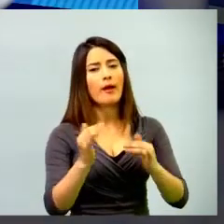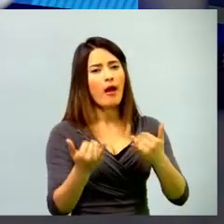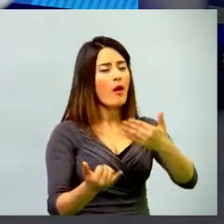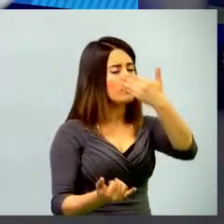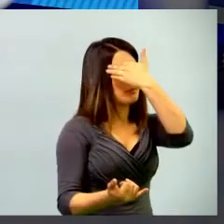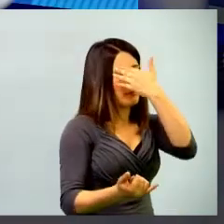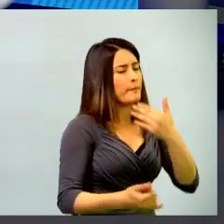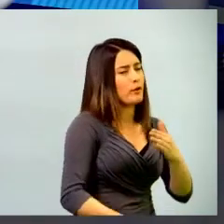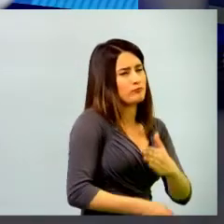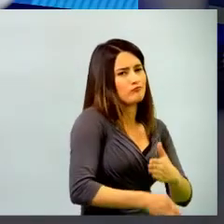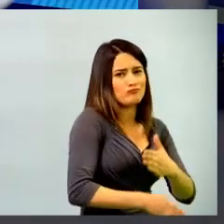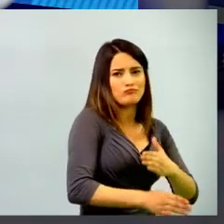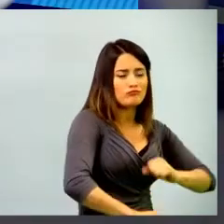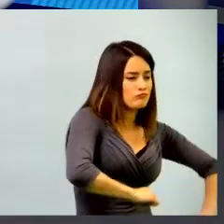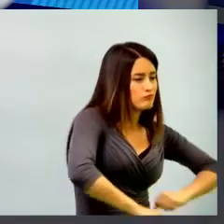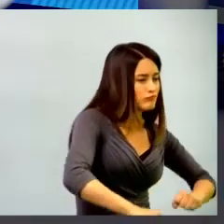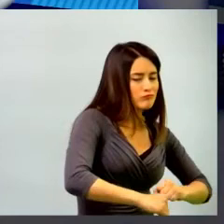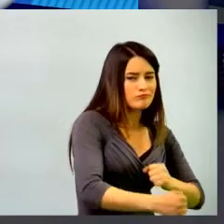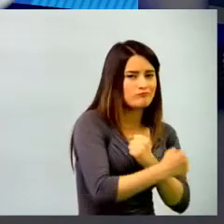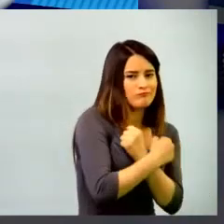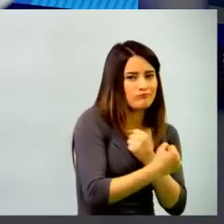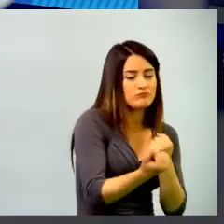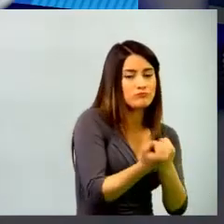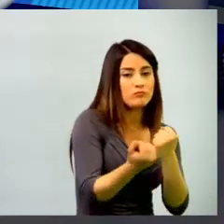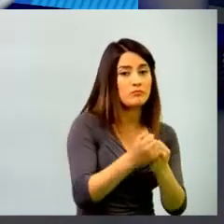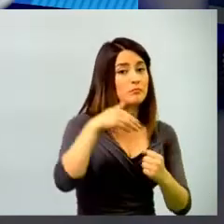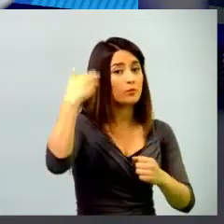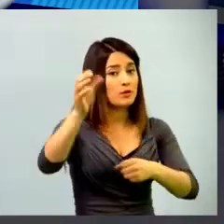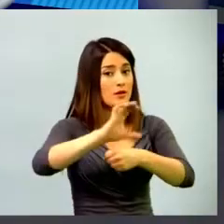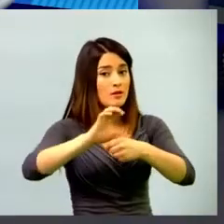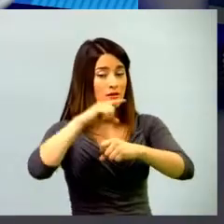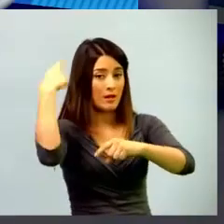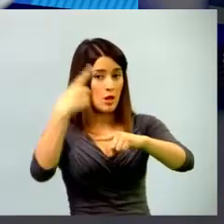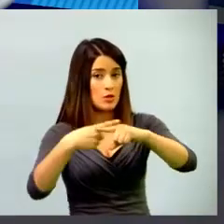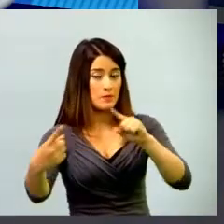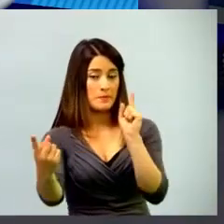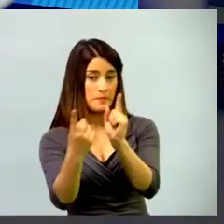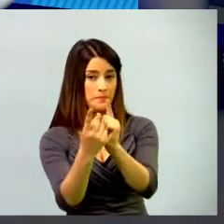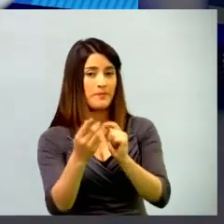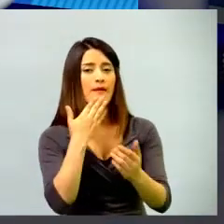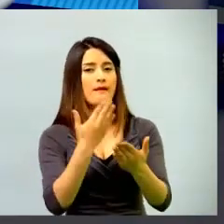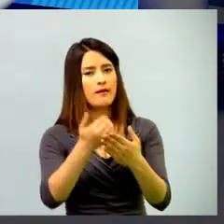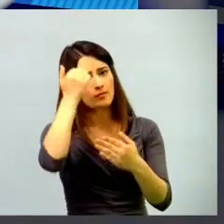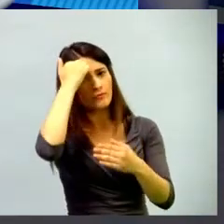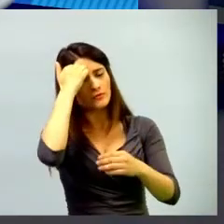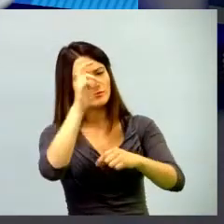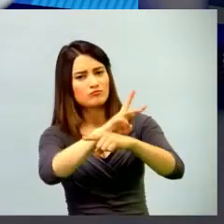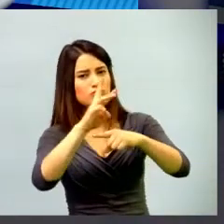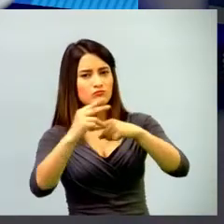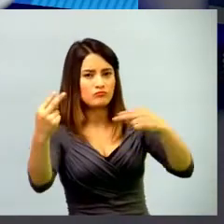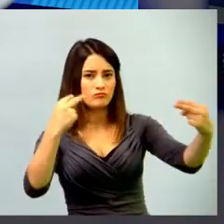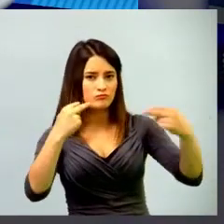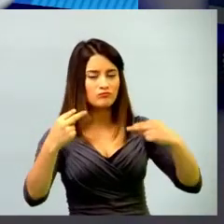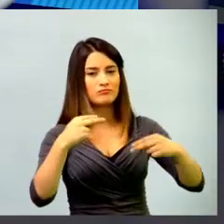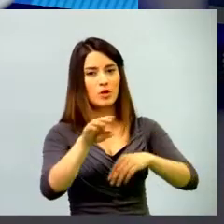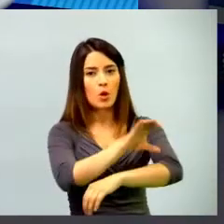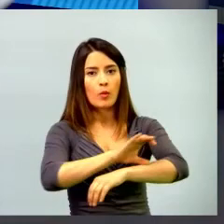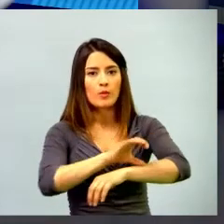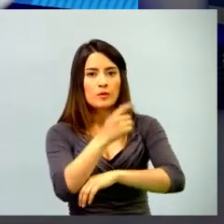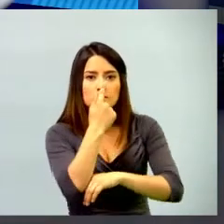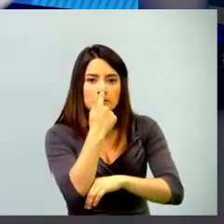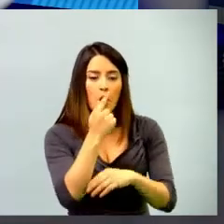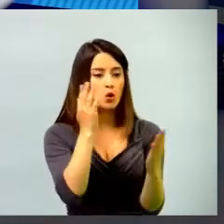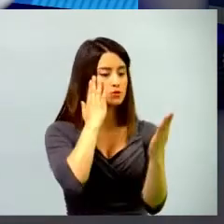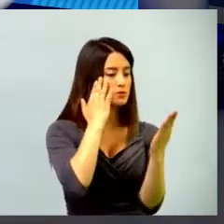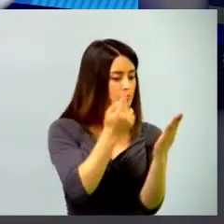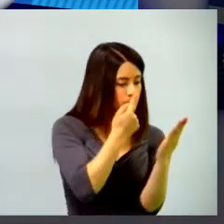otra semana con ustedes en Buga. Muchas gracias, queridos profes, por estar allá en las redes, por estar allá pegados a ese computador, a ese celular, a